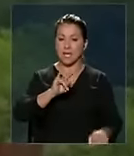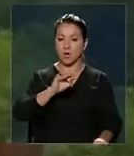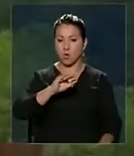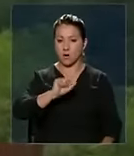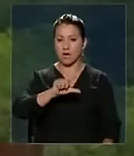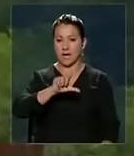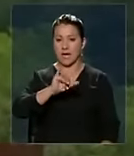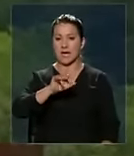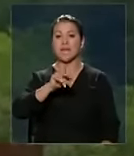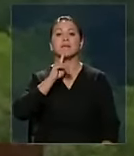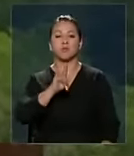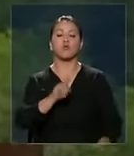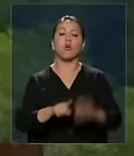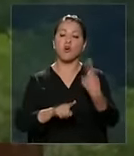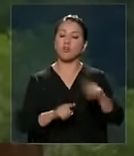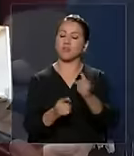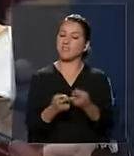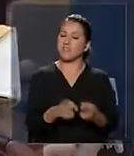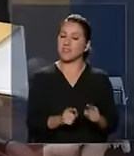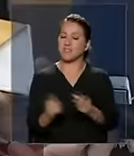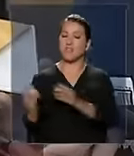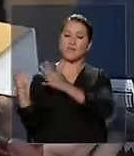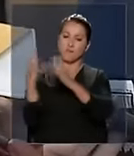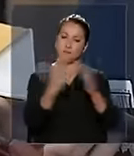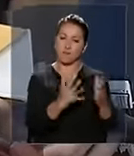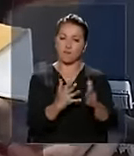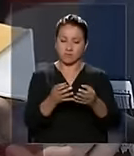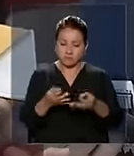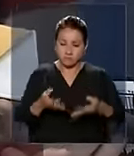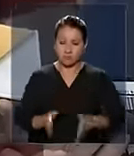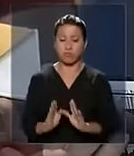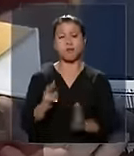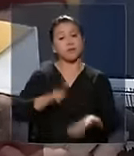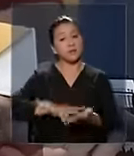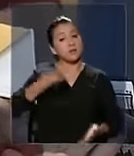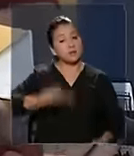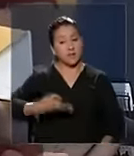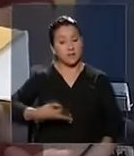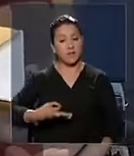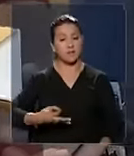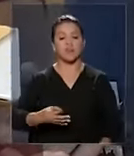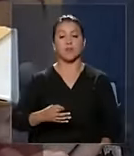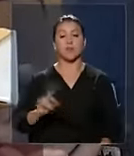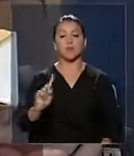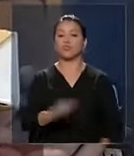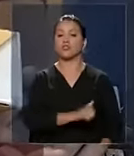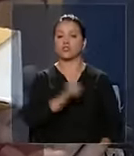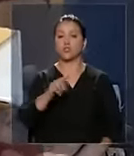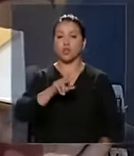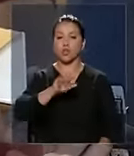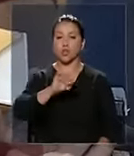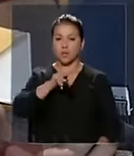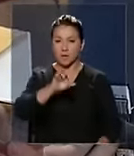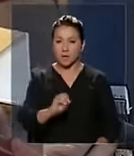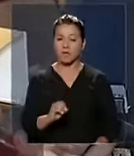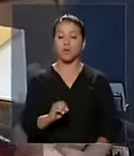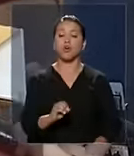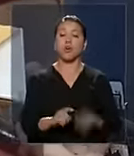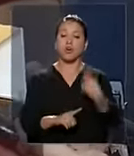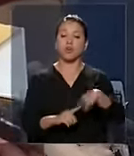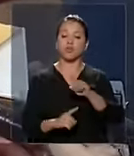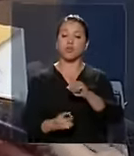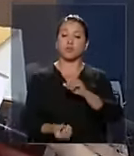combustión a diferencia de los bosques nativos. Ahora, es cierto, hay que reconocer que no todos los bosques de pinos y eucaliptos fueron